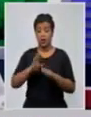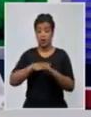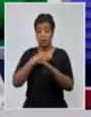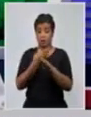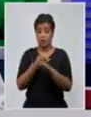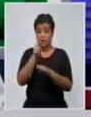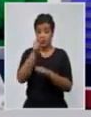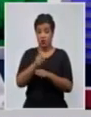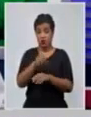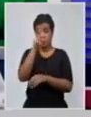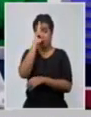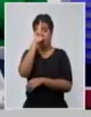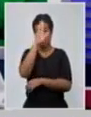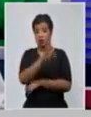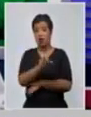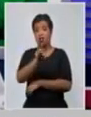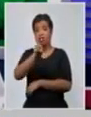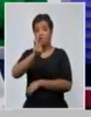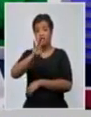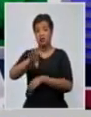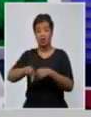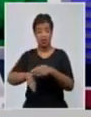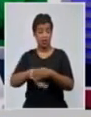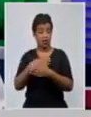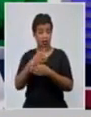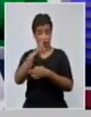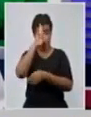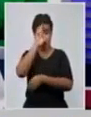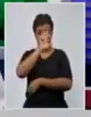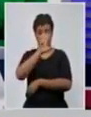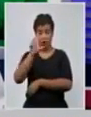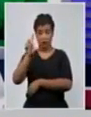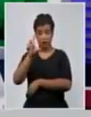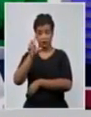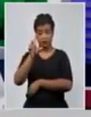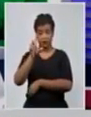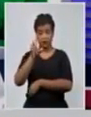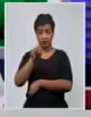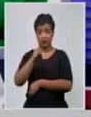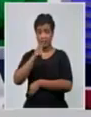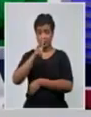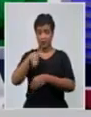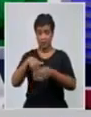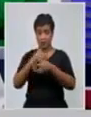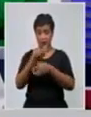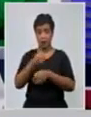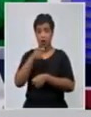estadía hospitalaria de 13 días, 12 de ellos,